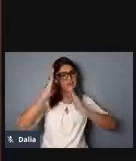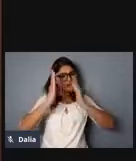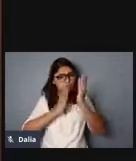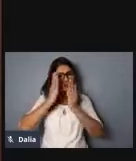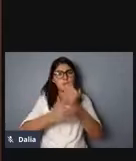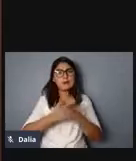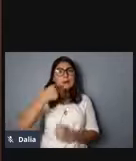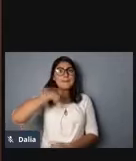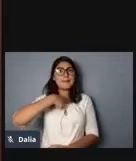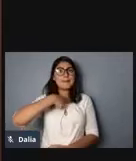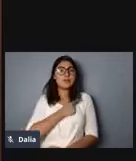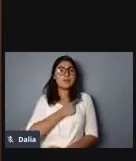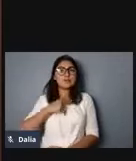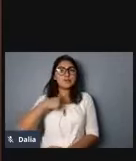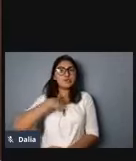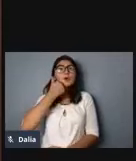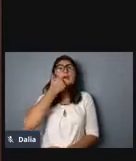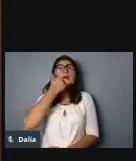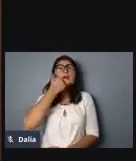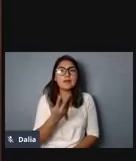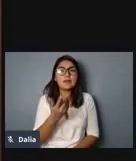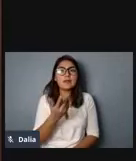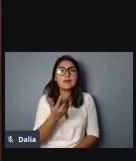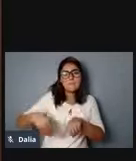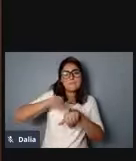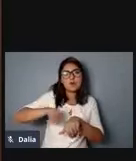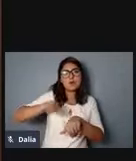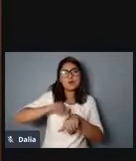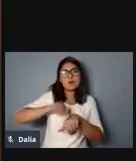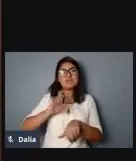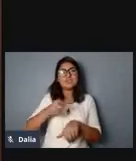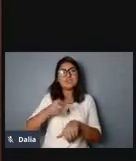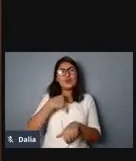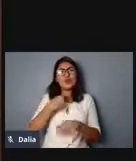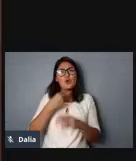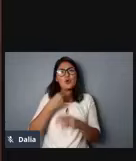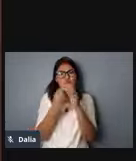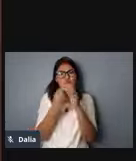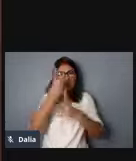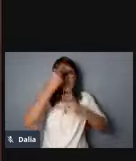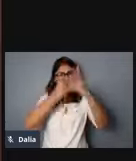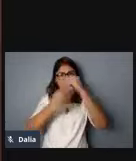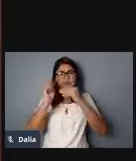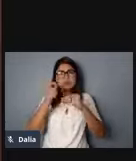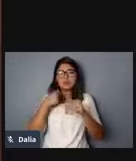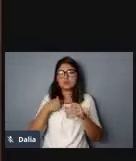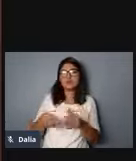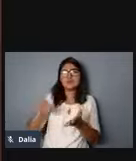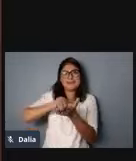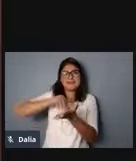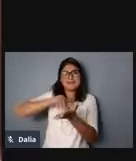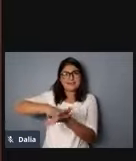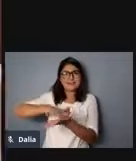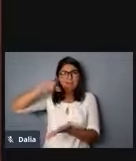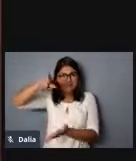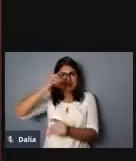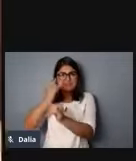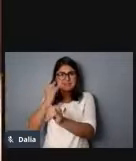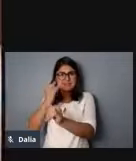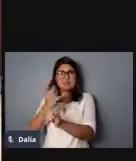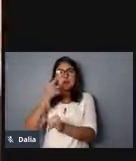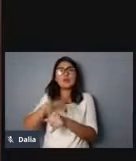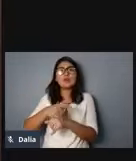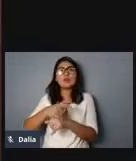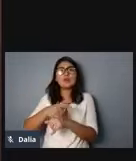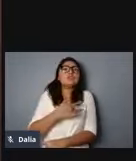me meto a un curso en línea porque considero lo importante que es adquirir o aprender para mi mente y